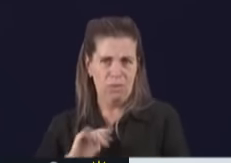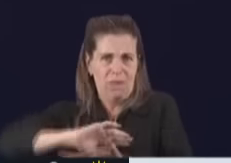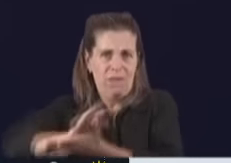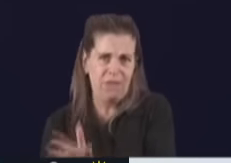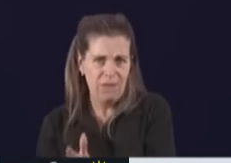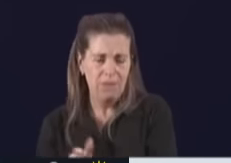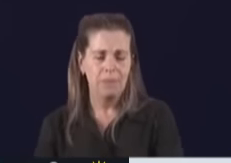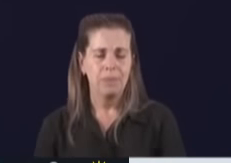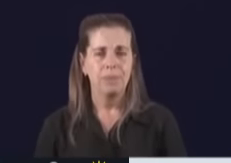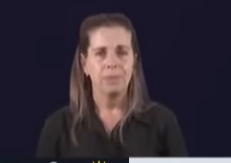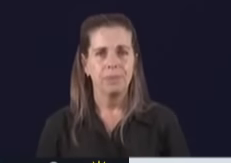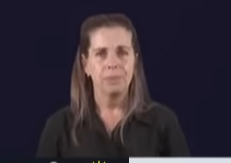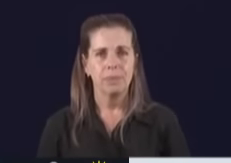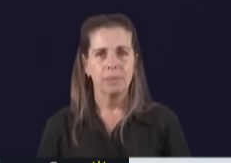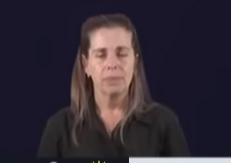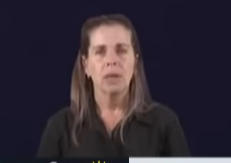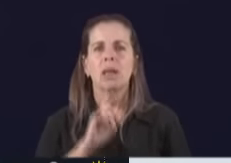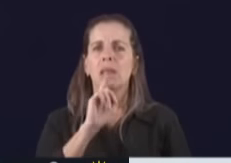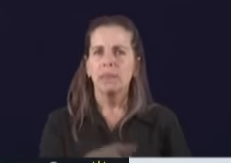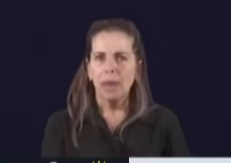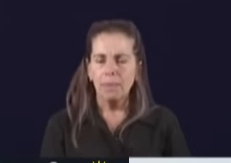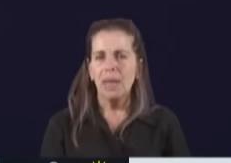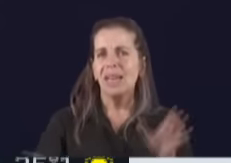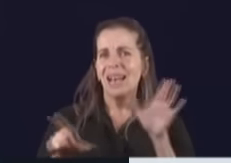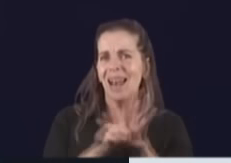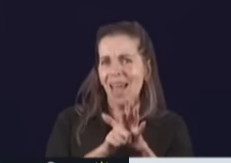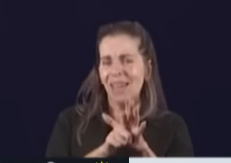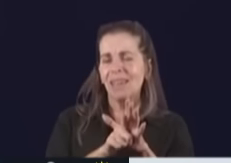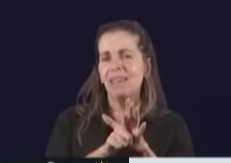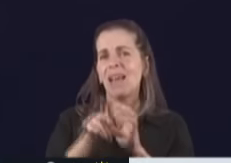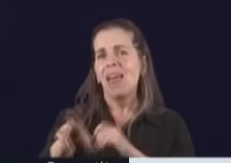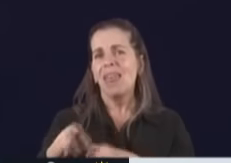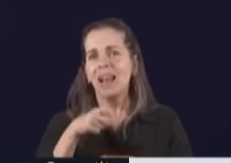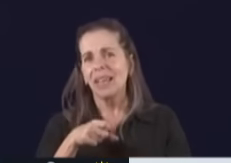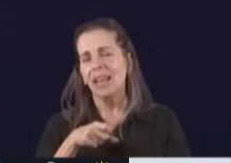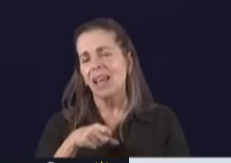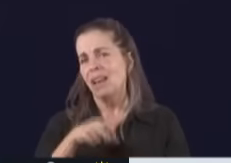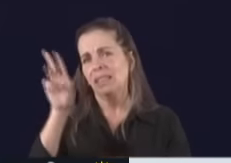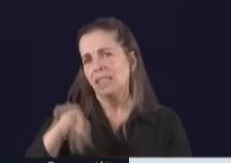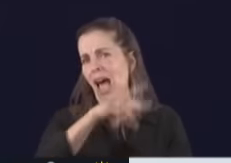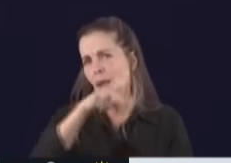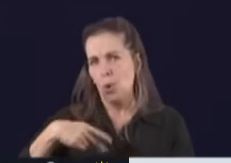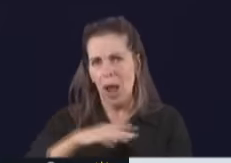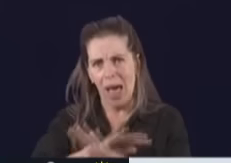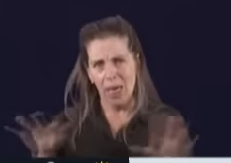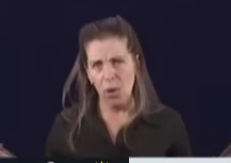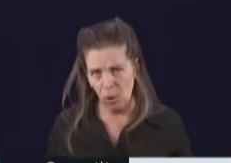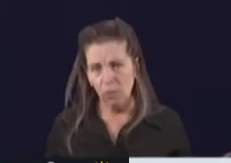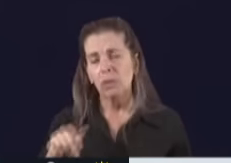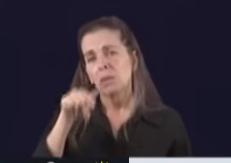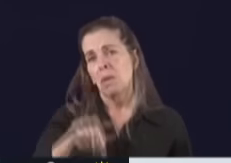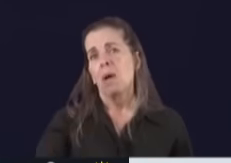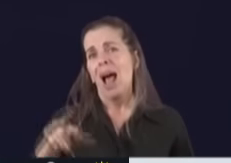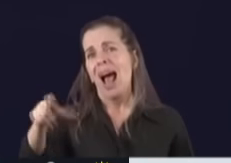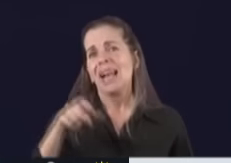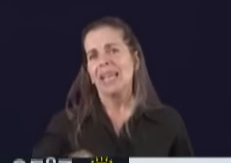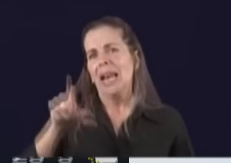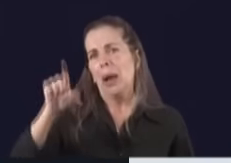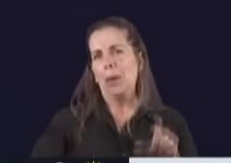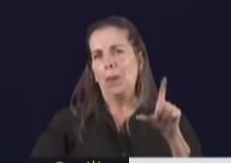presupuestos de pauta. Se derogó la ley de alquileres, como resultado aumentó la oferta y bajaron los precios. Por primera vez,